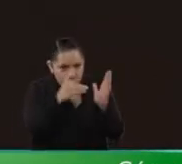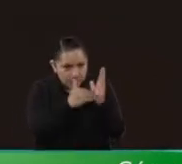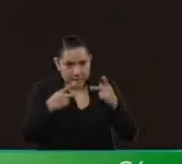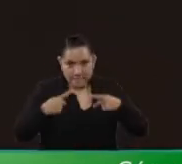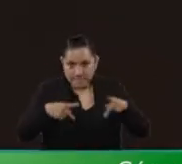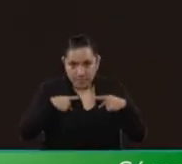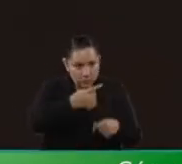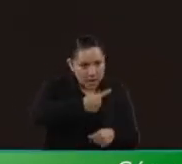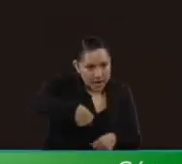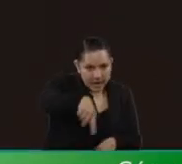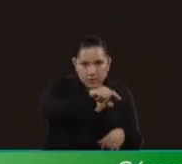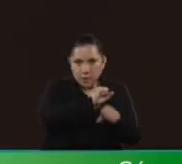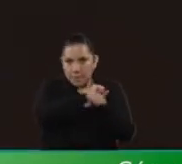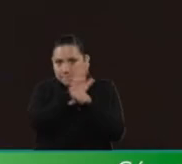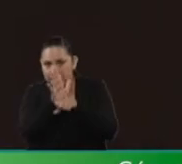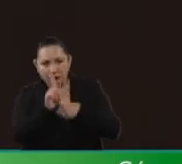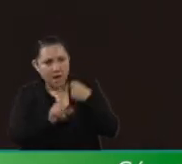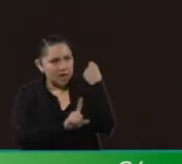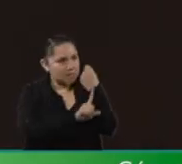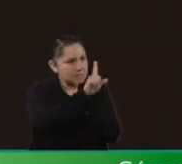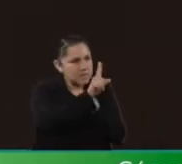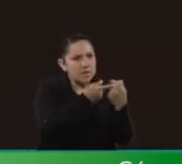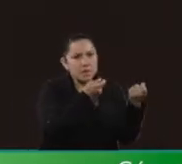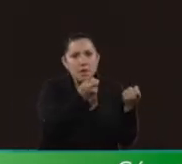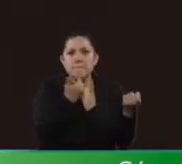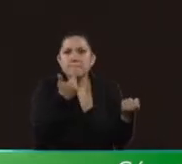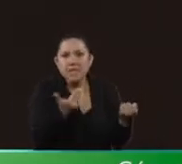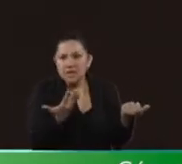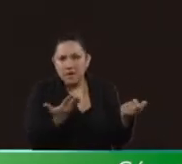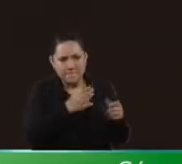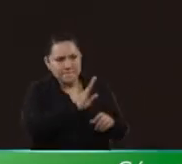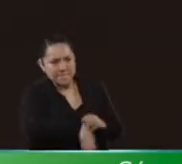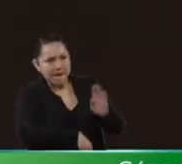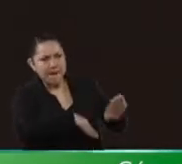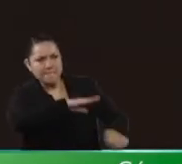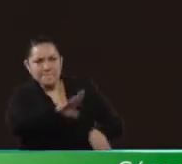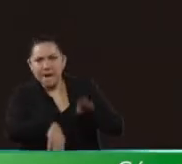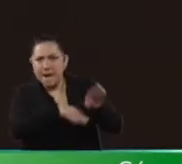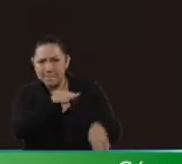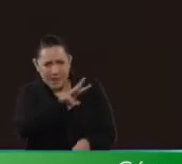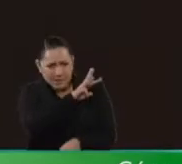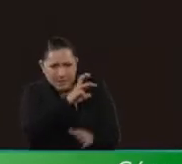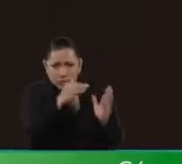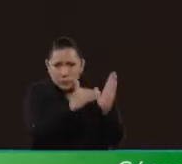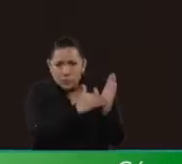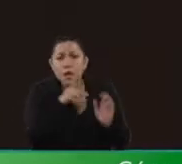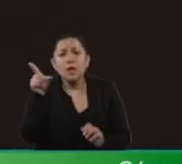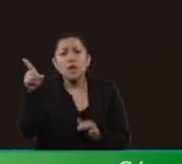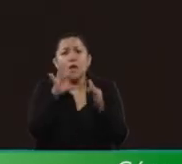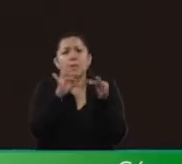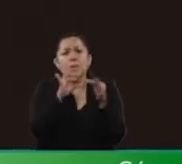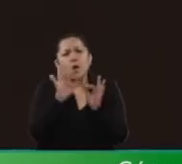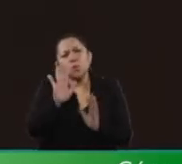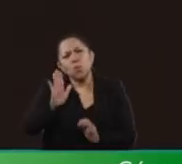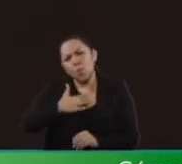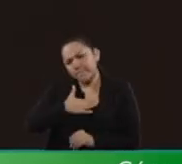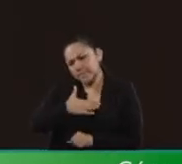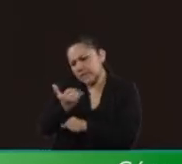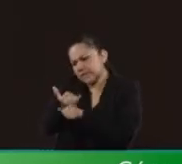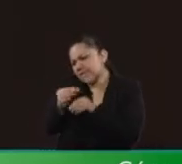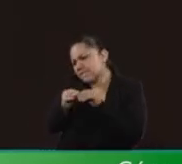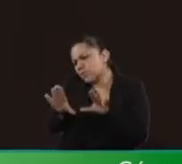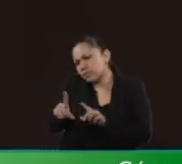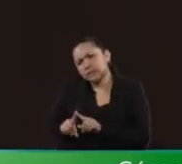una realidad paralela en la que además dice tener sus propios datos, sustituyendo la